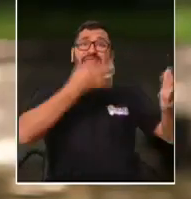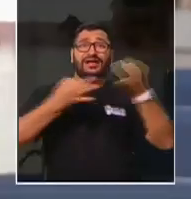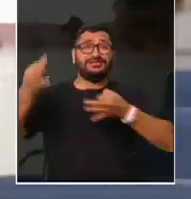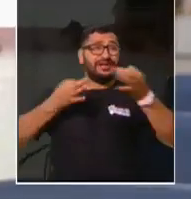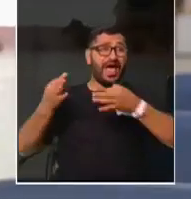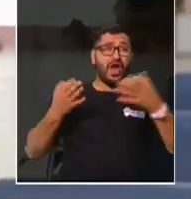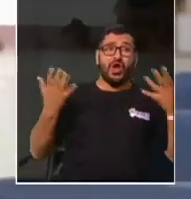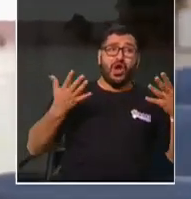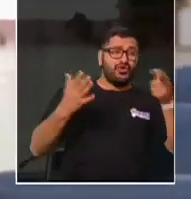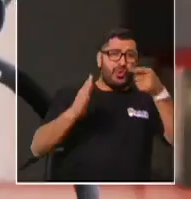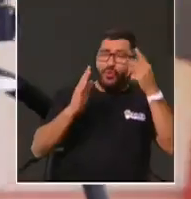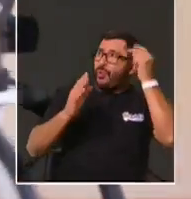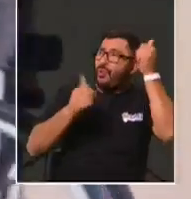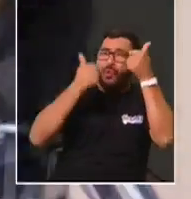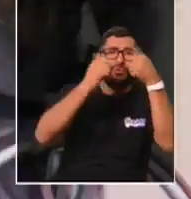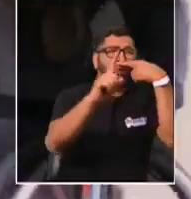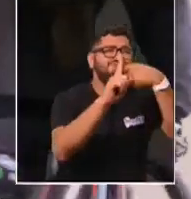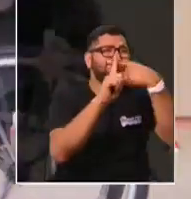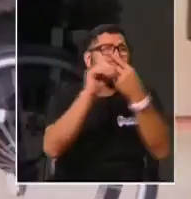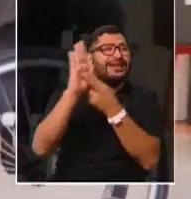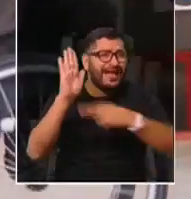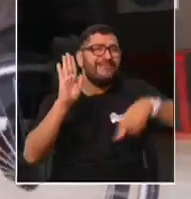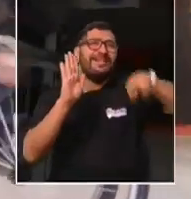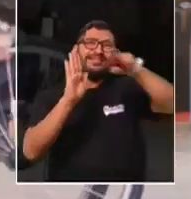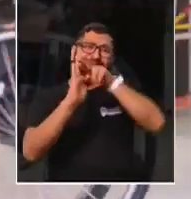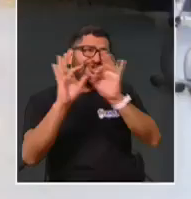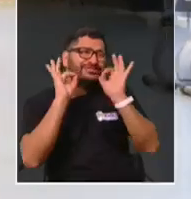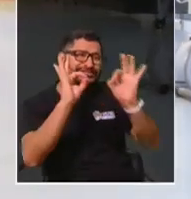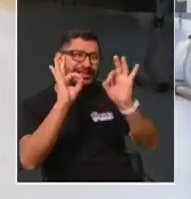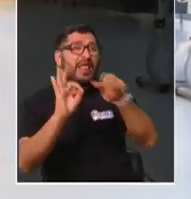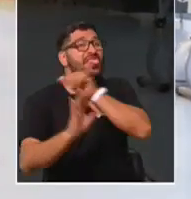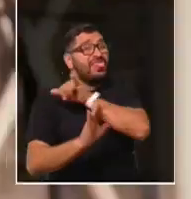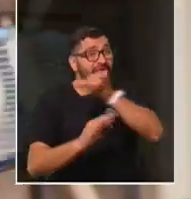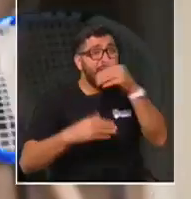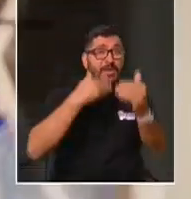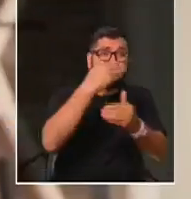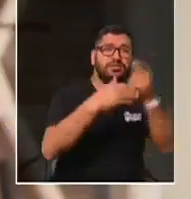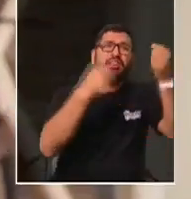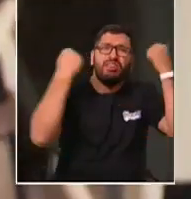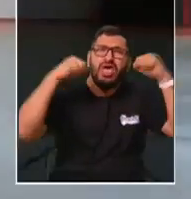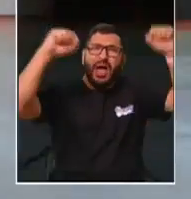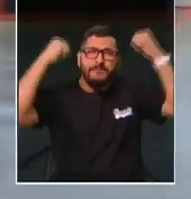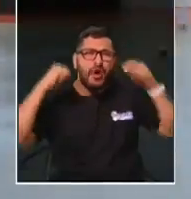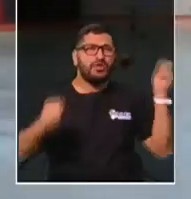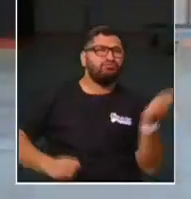que lo ideal era la rehabilitación, sí, pero después seguir con el deporte.